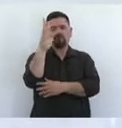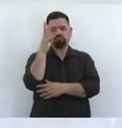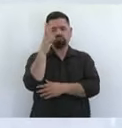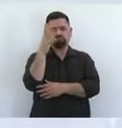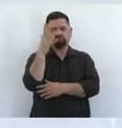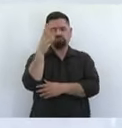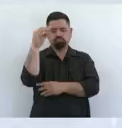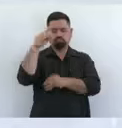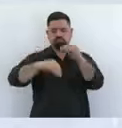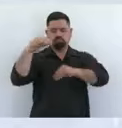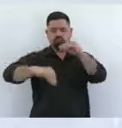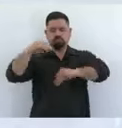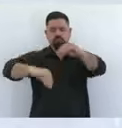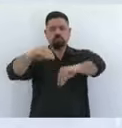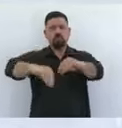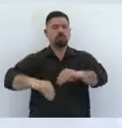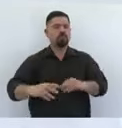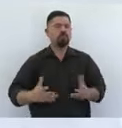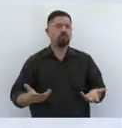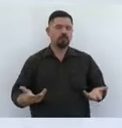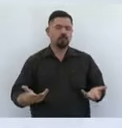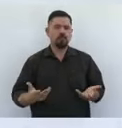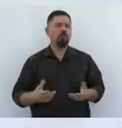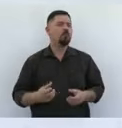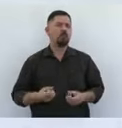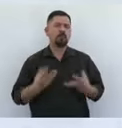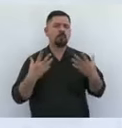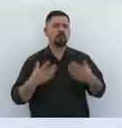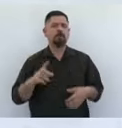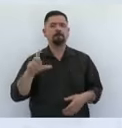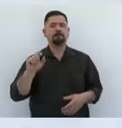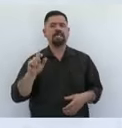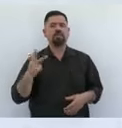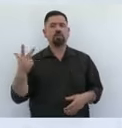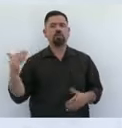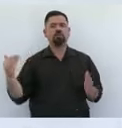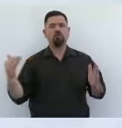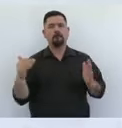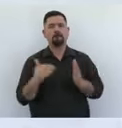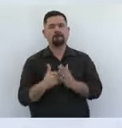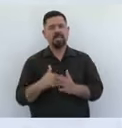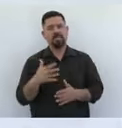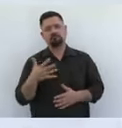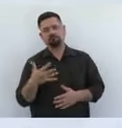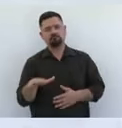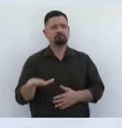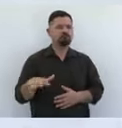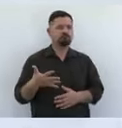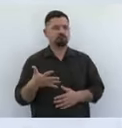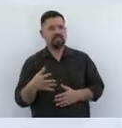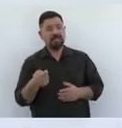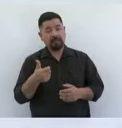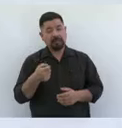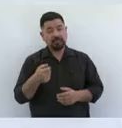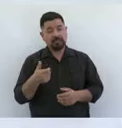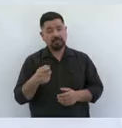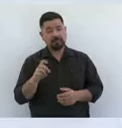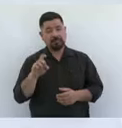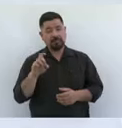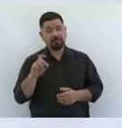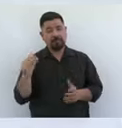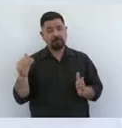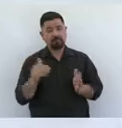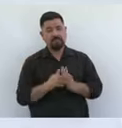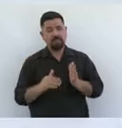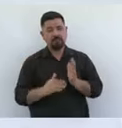Estamos hablando de 28,000, un poco más, casi 30,000 millones